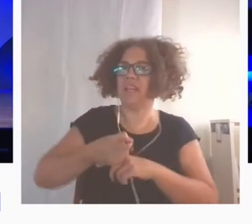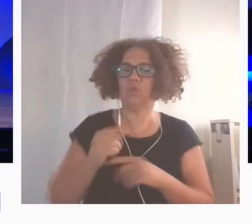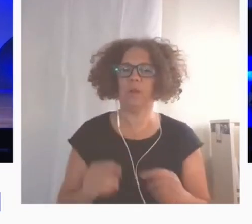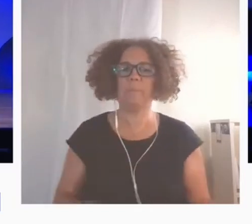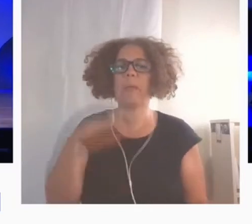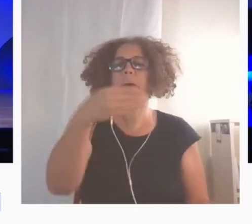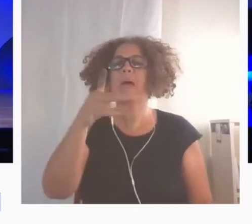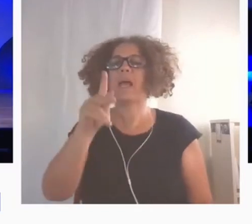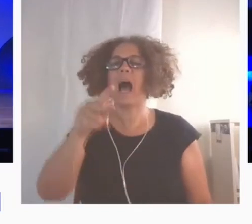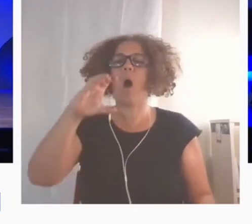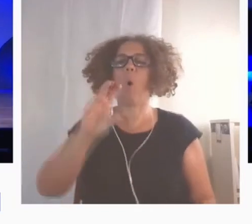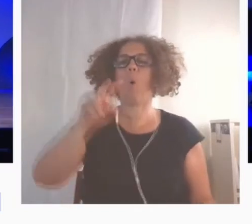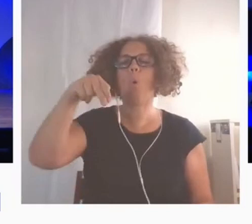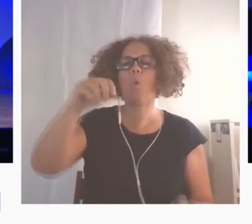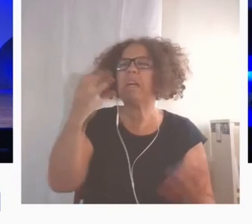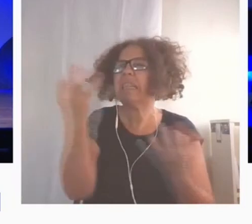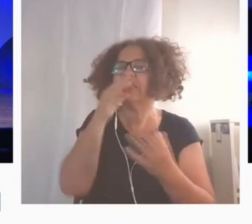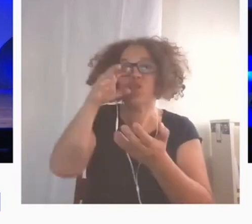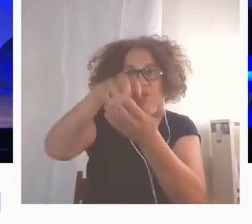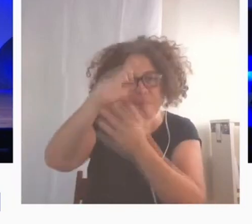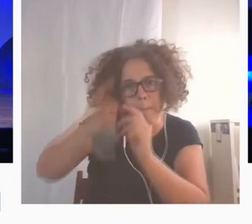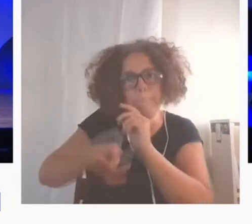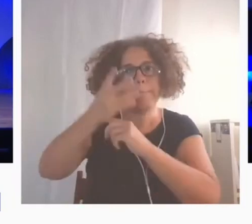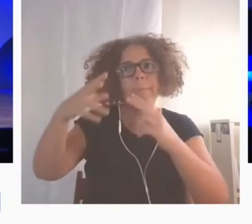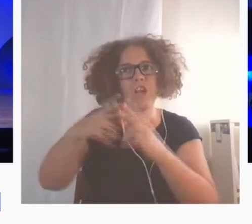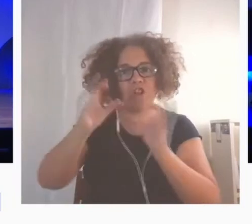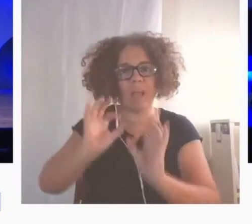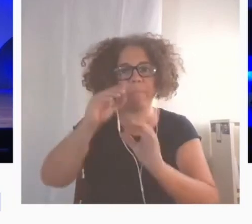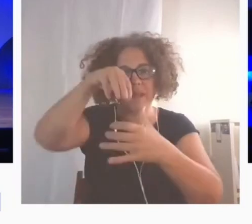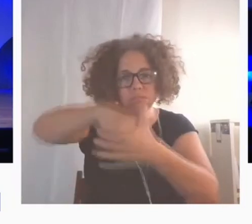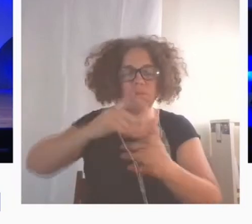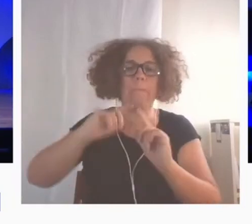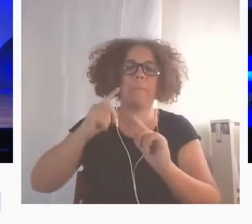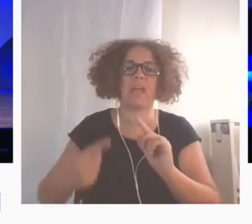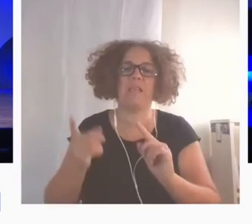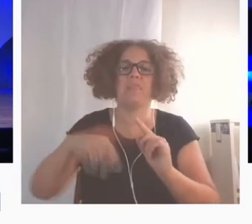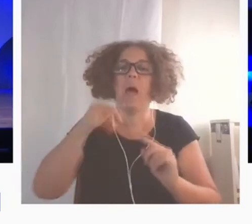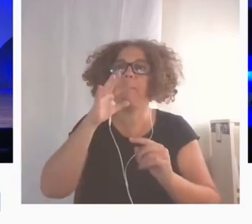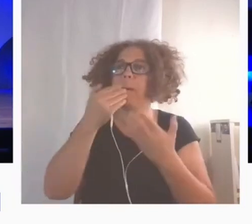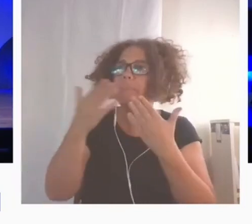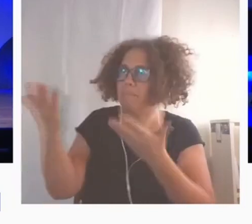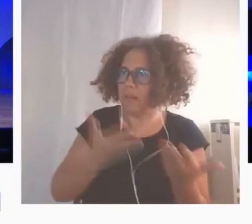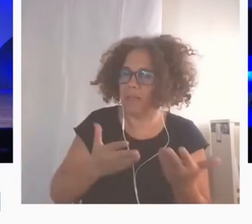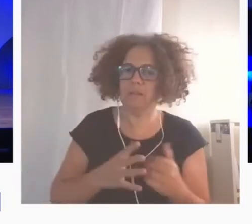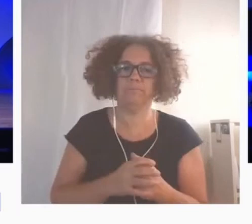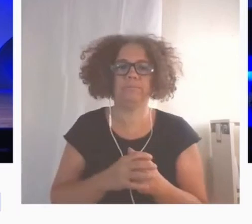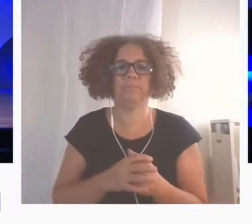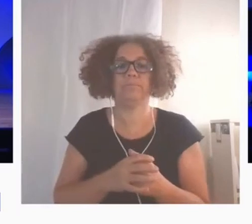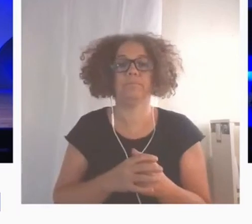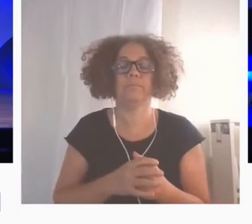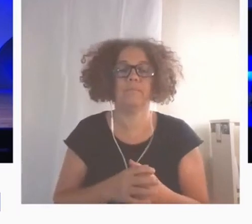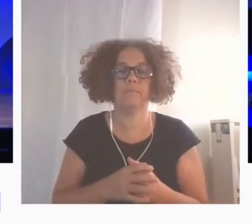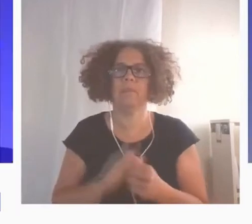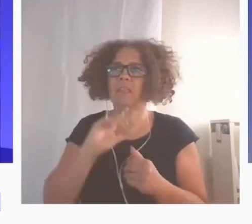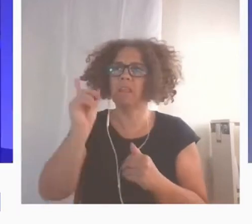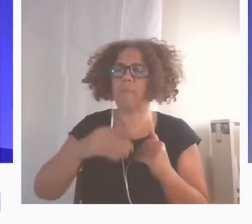Cuna es un centro pionero de verdad en innovación social en Vizcaya. Egunon, Eider, buenos días, bienvenida. Gracias. Se llama también